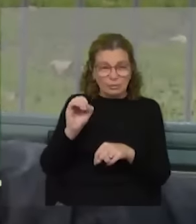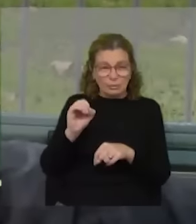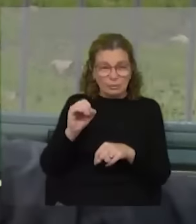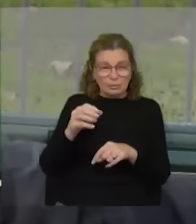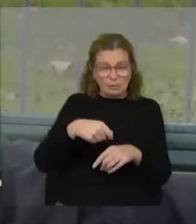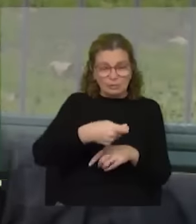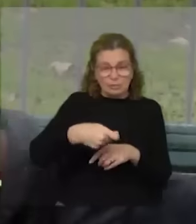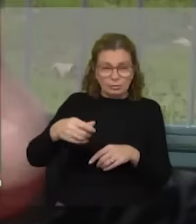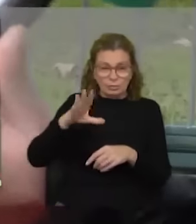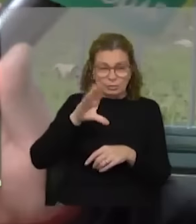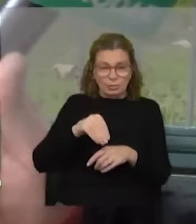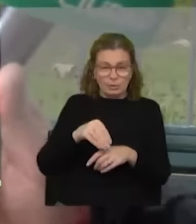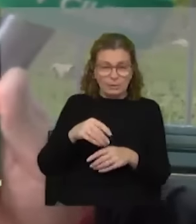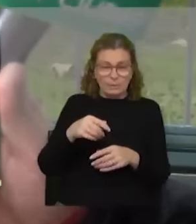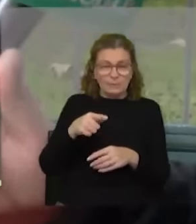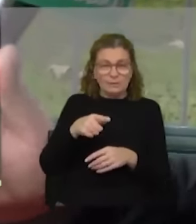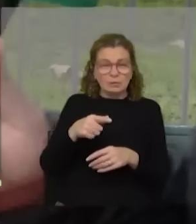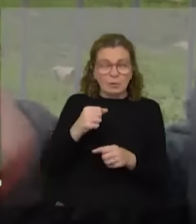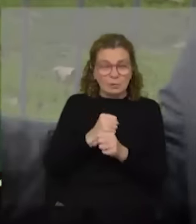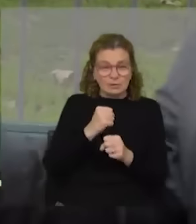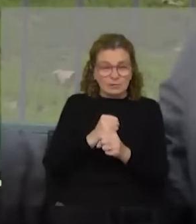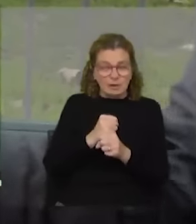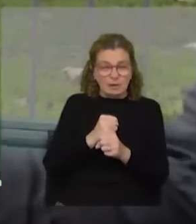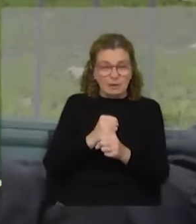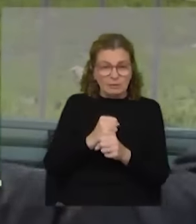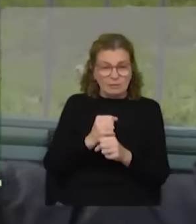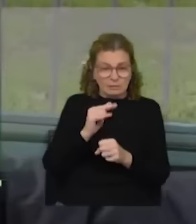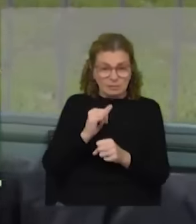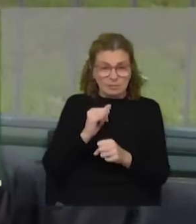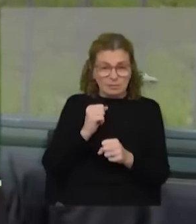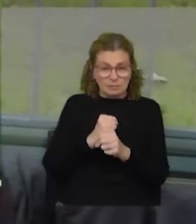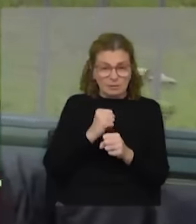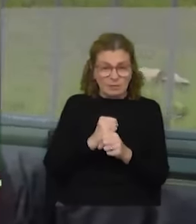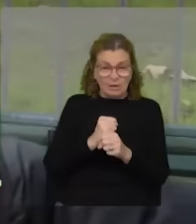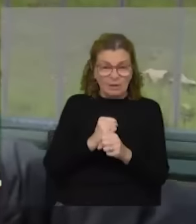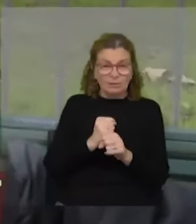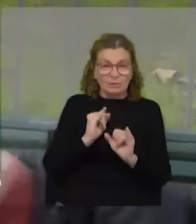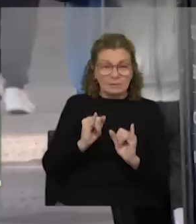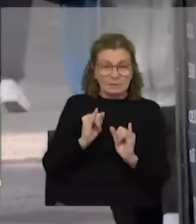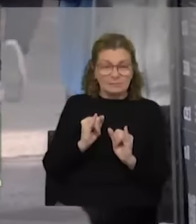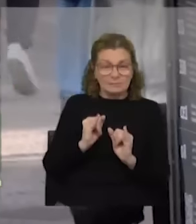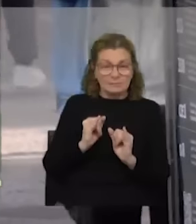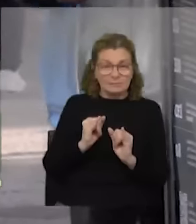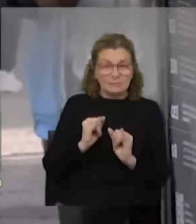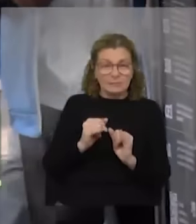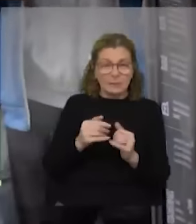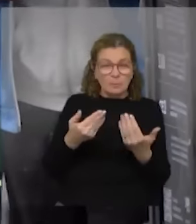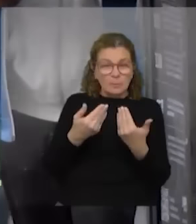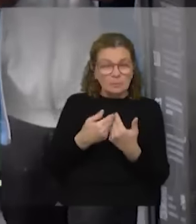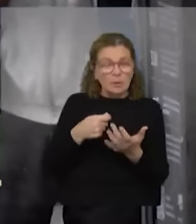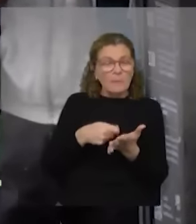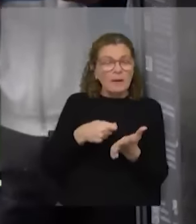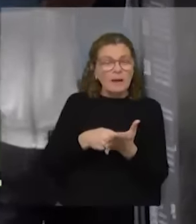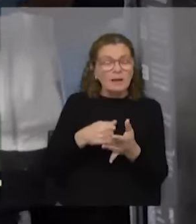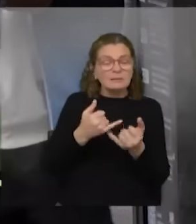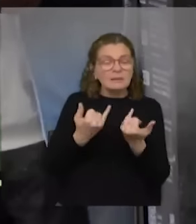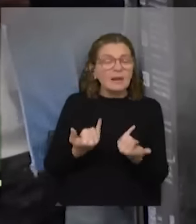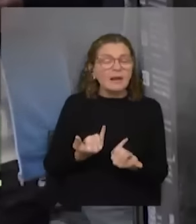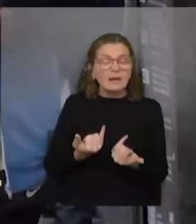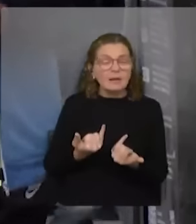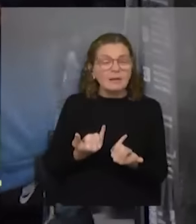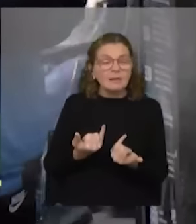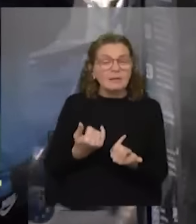las reparto a todas esto lo haces como como trabajo eh Sí esto por el momento lo hago como trabajo sí te puedo consultar Cuánto se paga una jornada